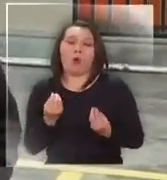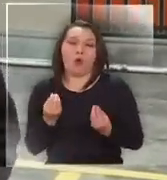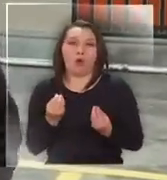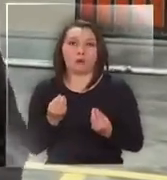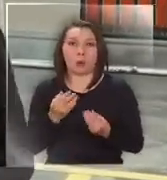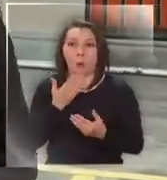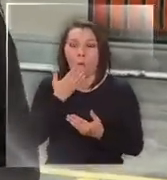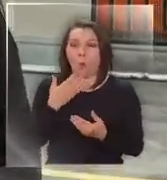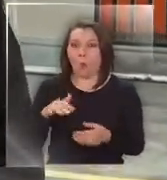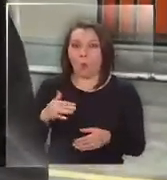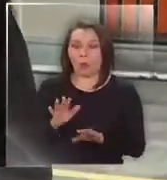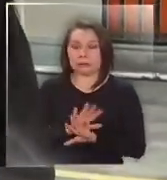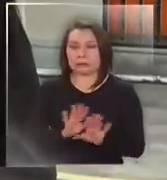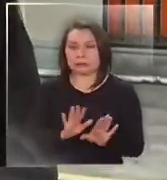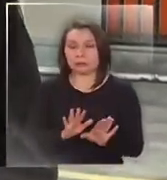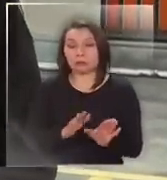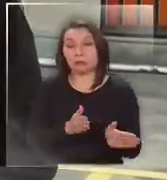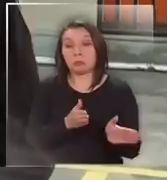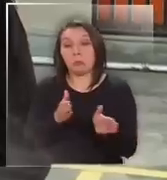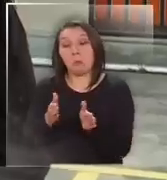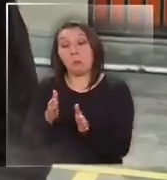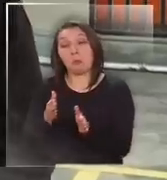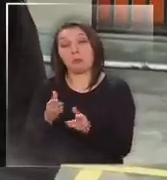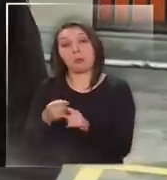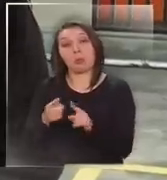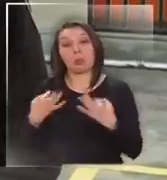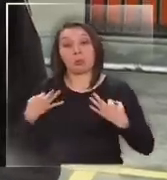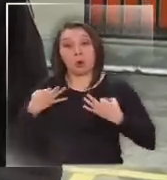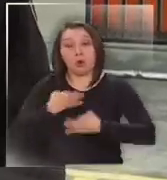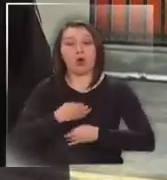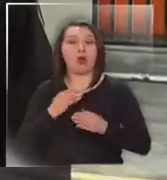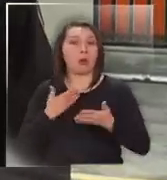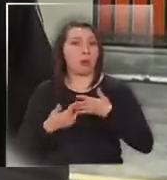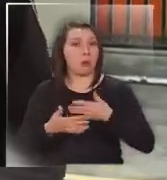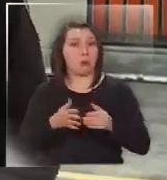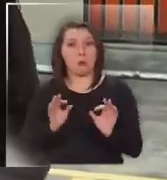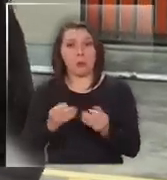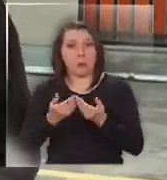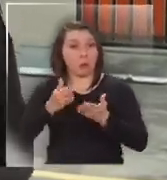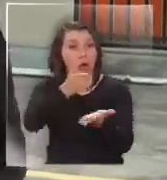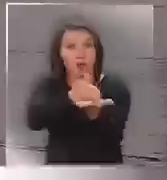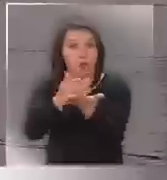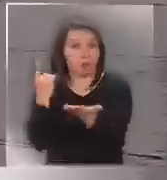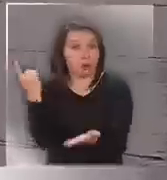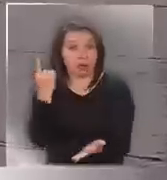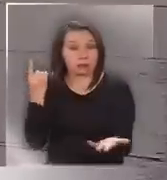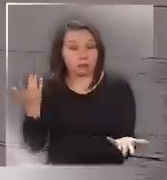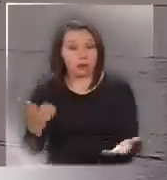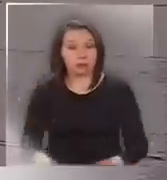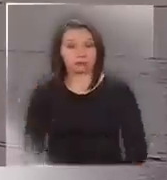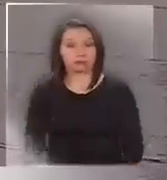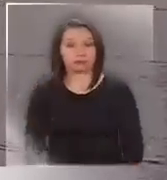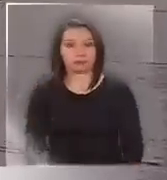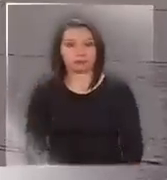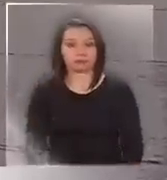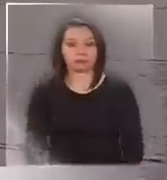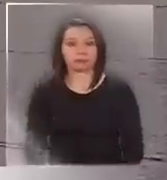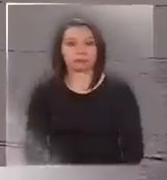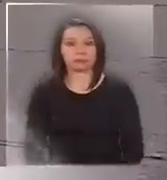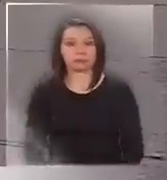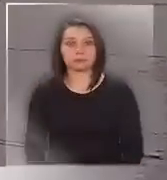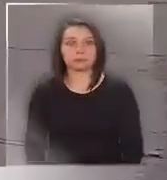obviamente, ¡ay, qué terrible! Pero es un uniforme normal como cualquier colegio particular.